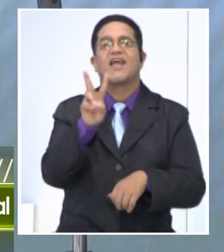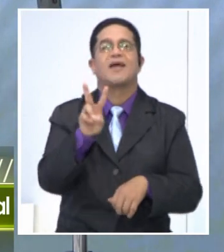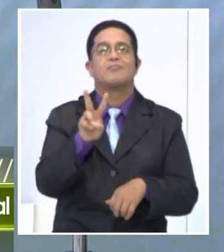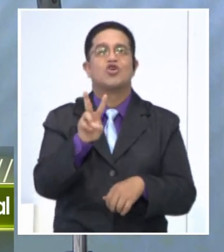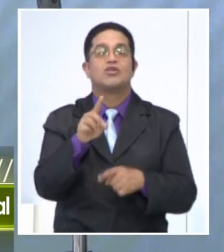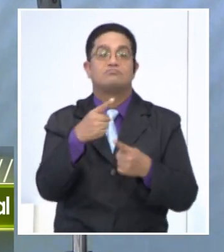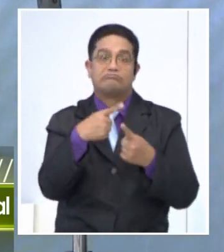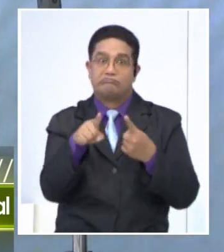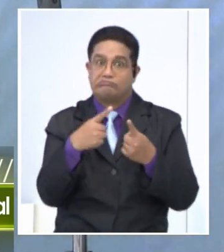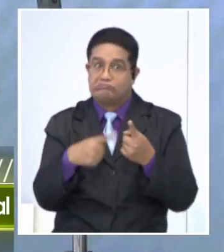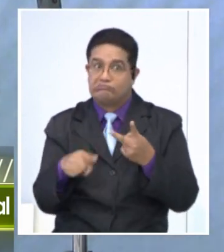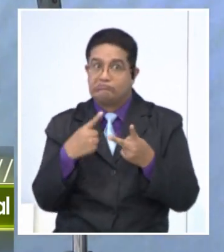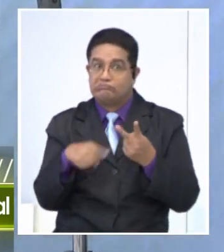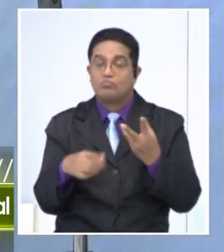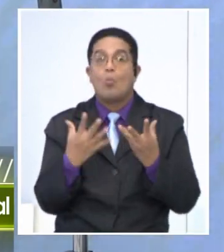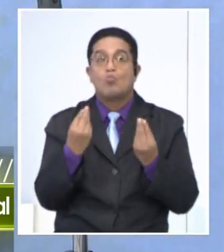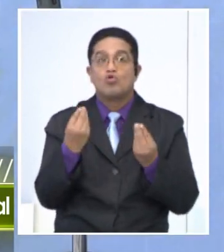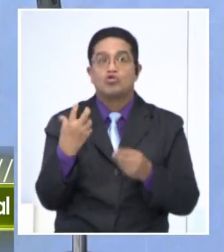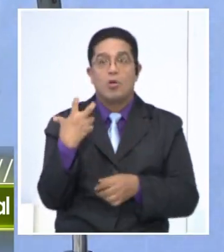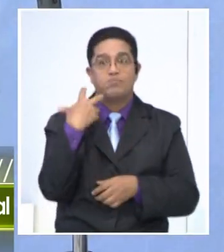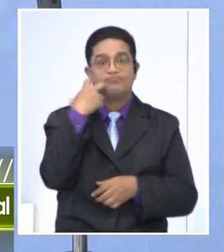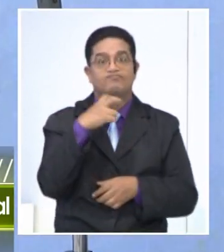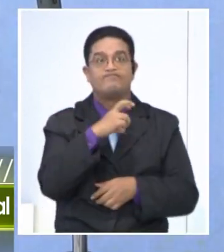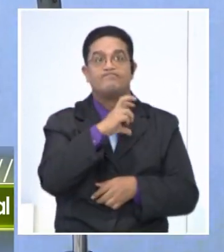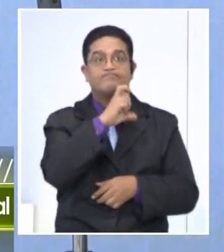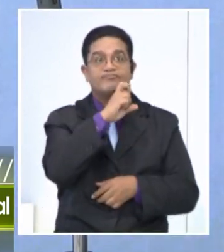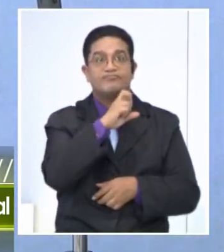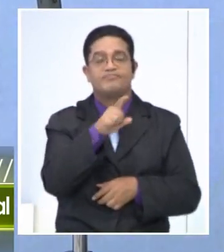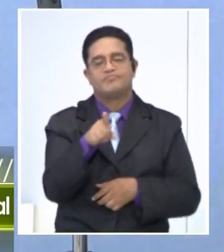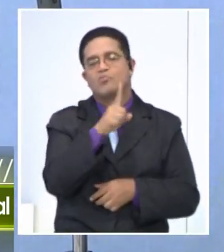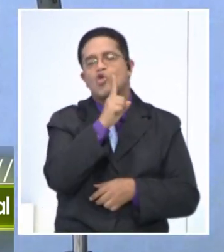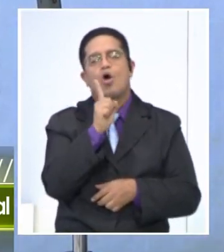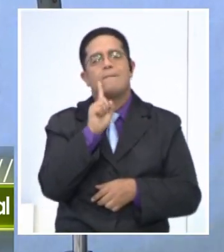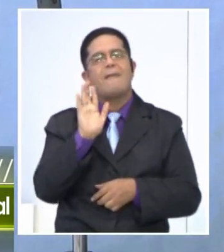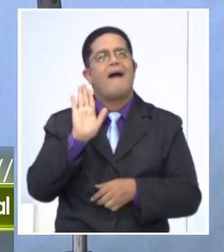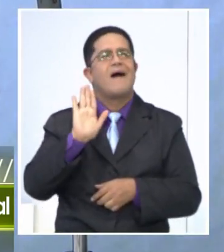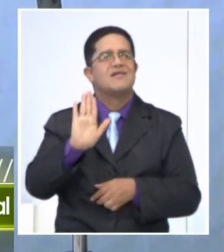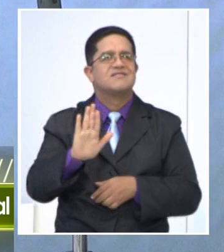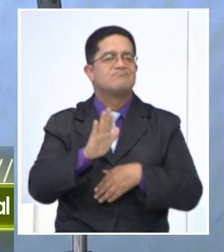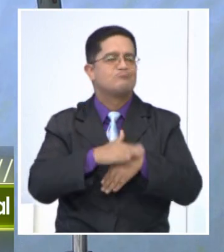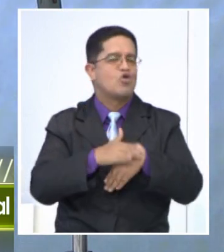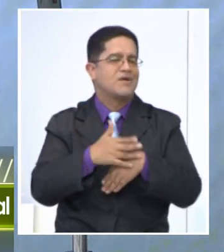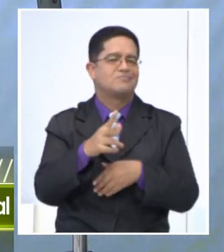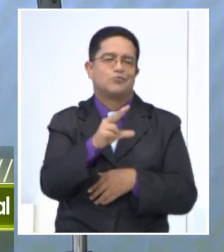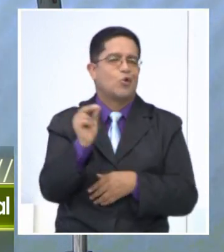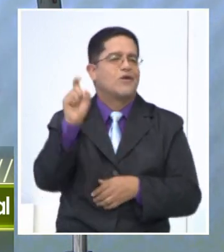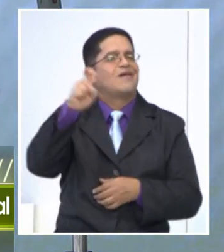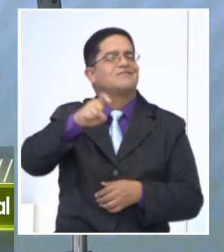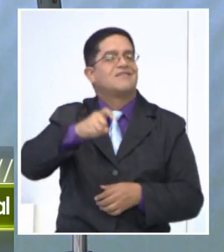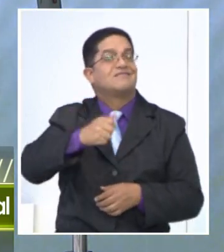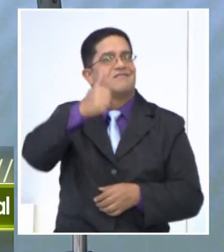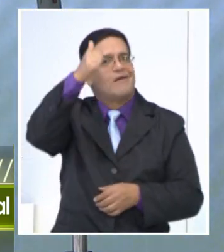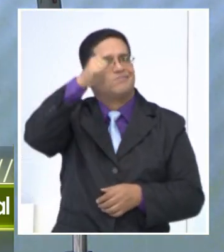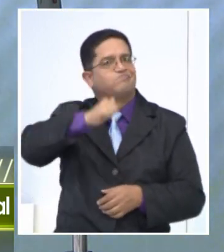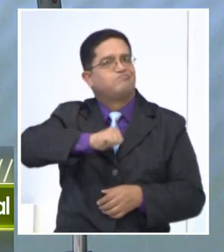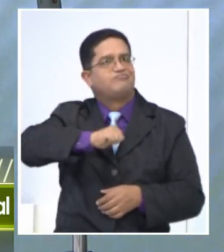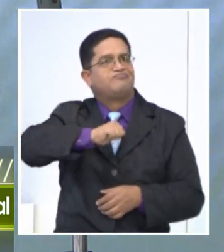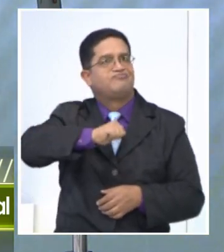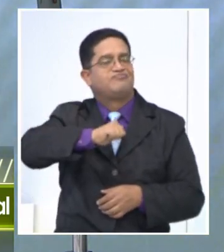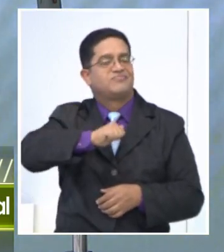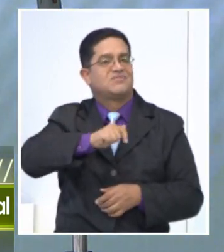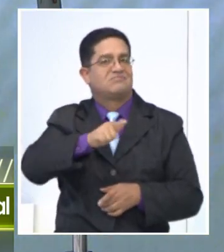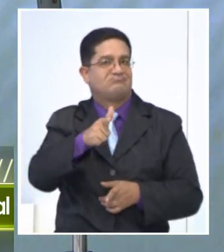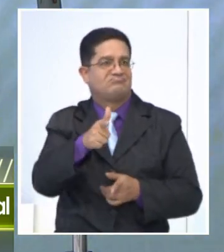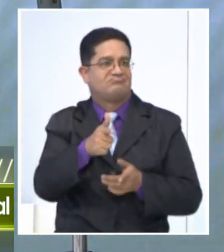tipos de procedimientos mínimamente invasivos. Se llaman así porque simplemente no necesitas ir a un quirófano para poder aplicar y tratar